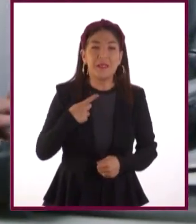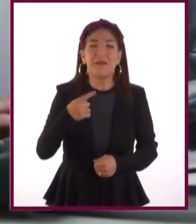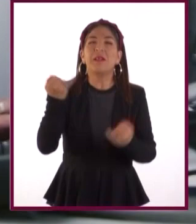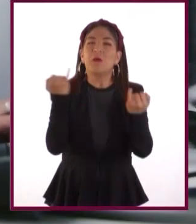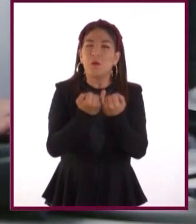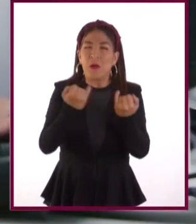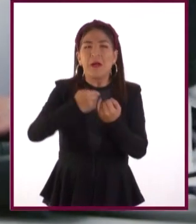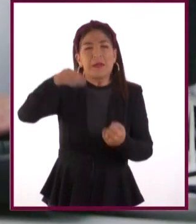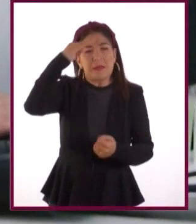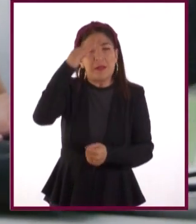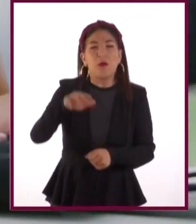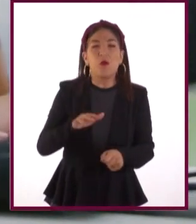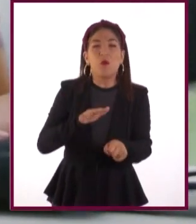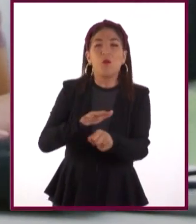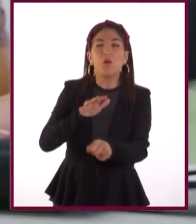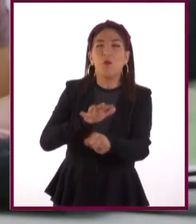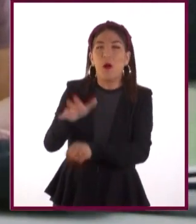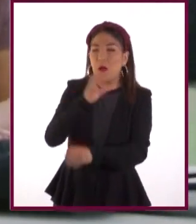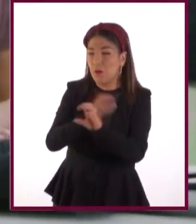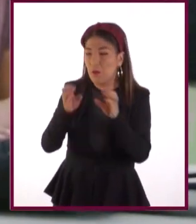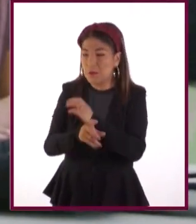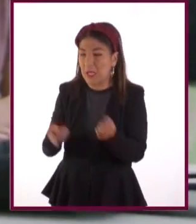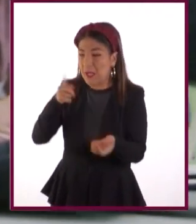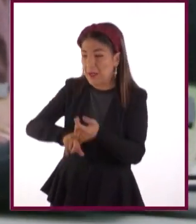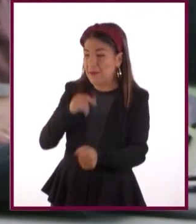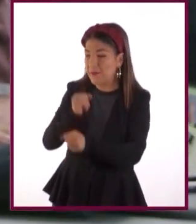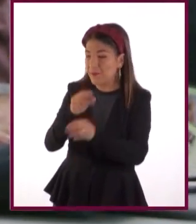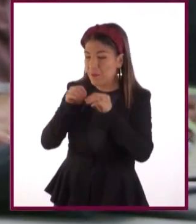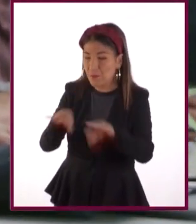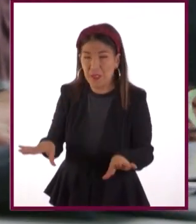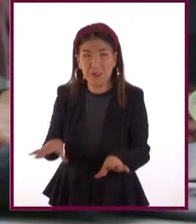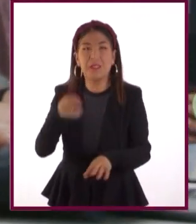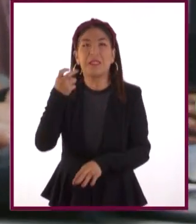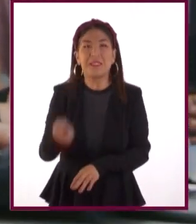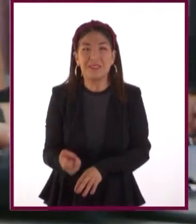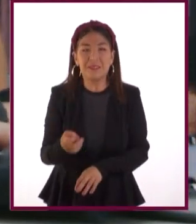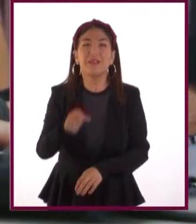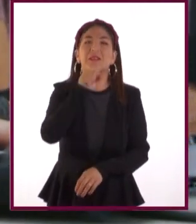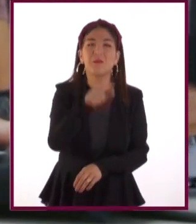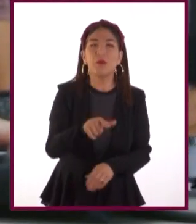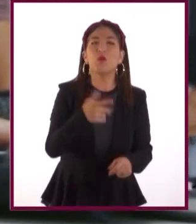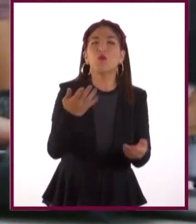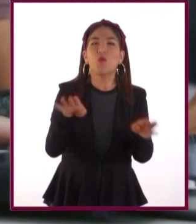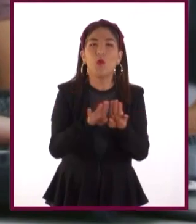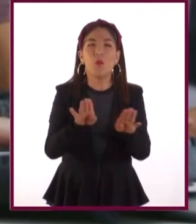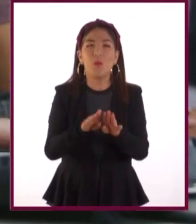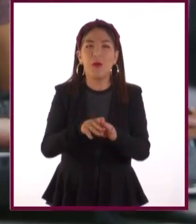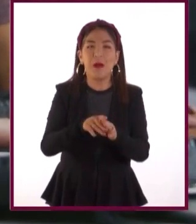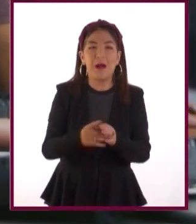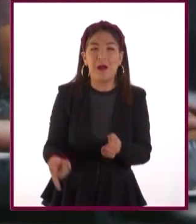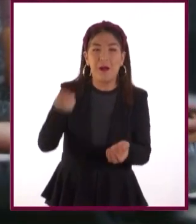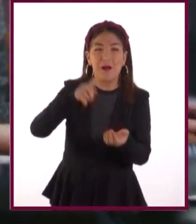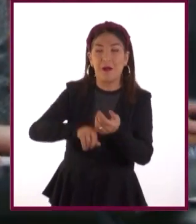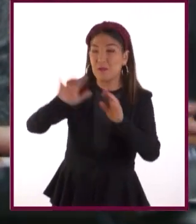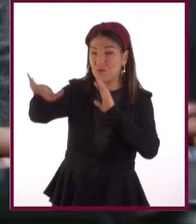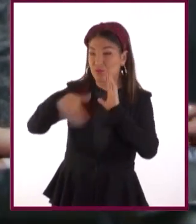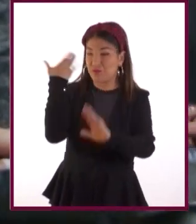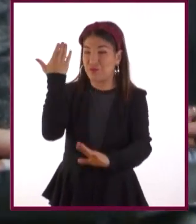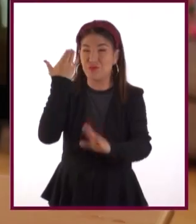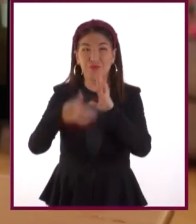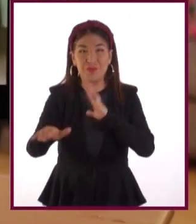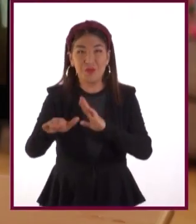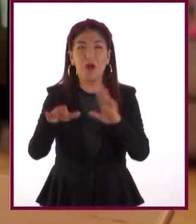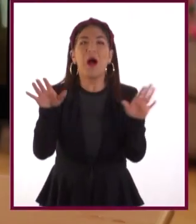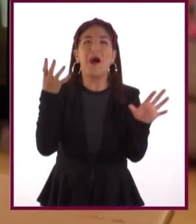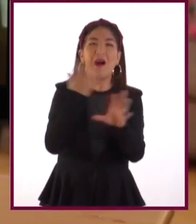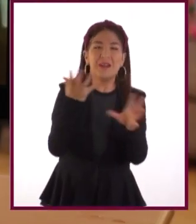entonces tenemos que tener claros también qué cosas tenemos de datos de entrada y qué es lo que esperamos de salida.